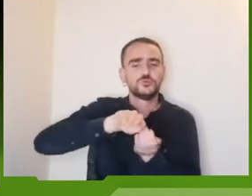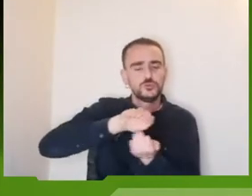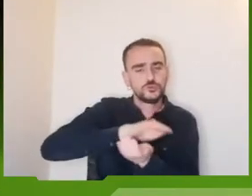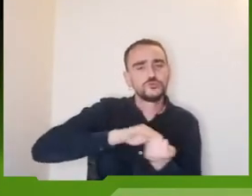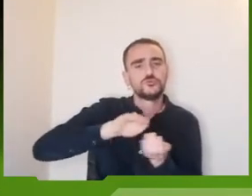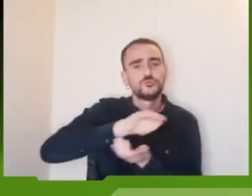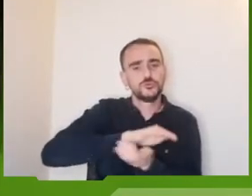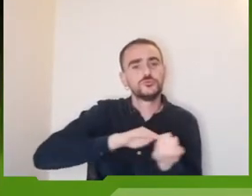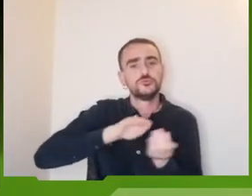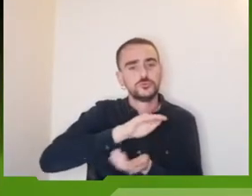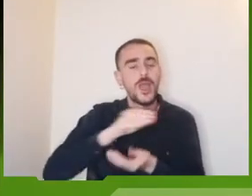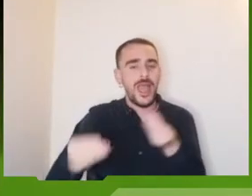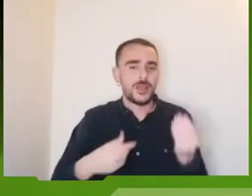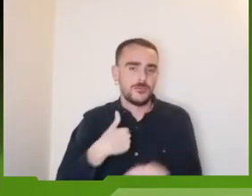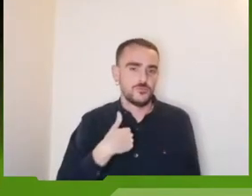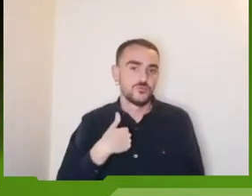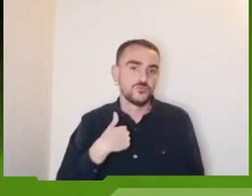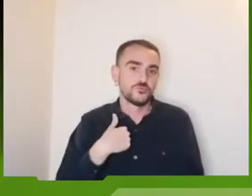Vale.